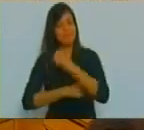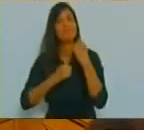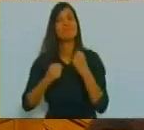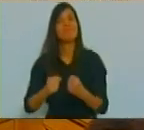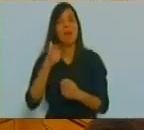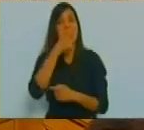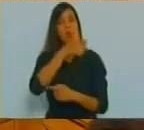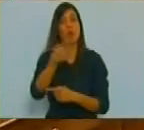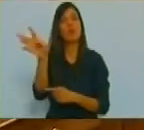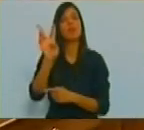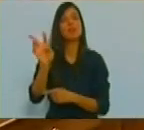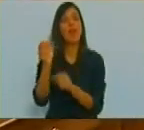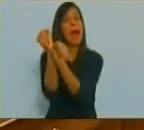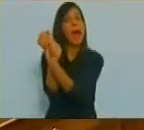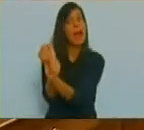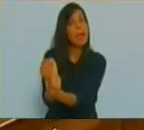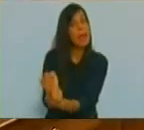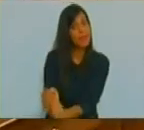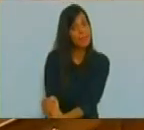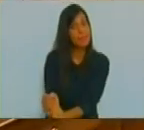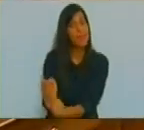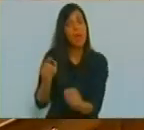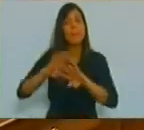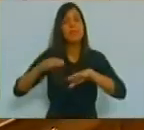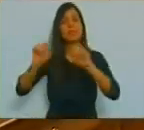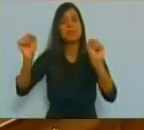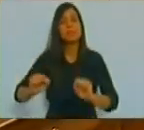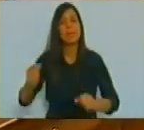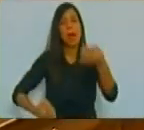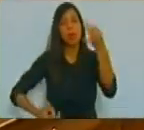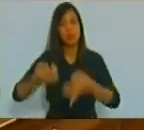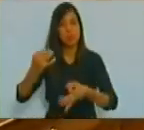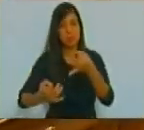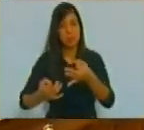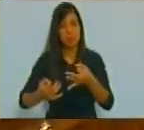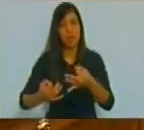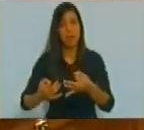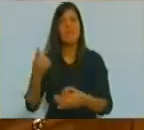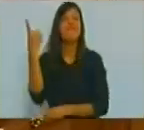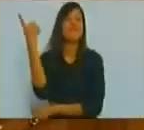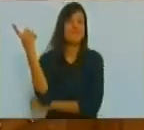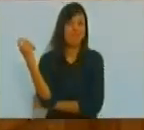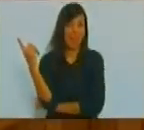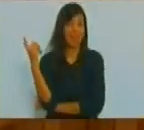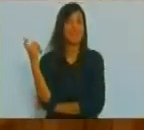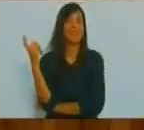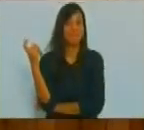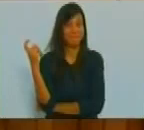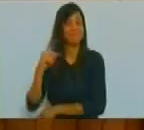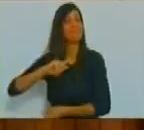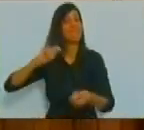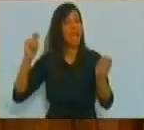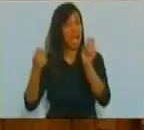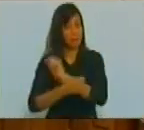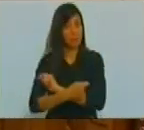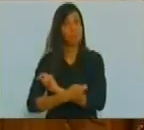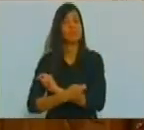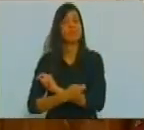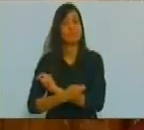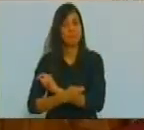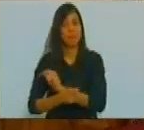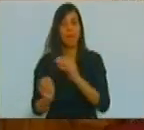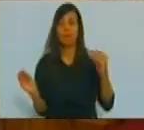venezolano porque este sistema de justicia aún no está a la altura de lo que establece el estado